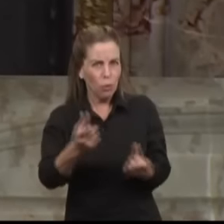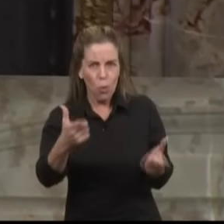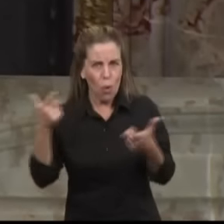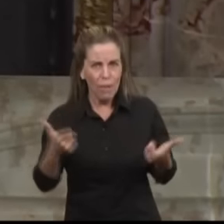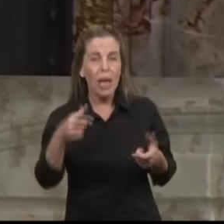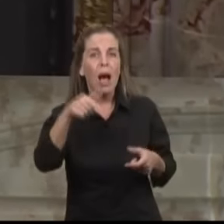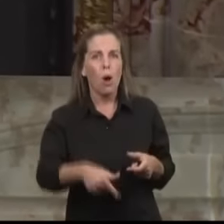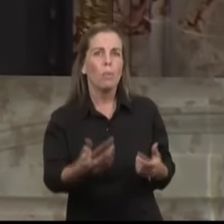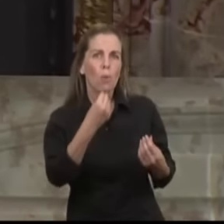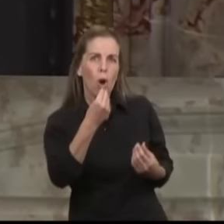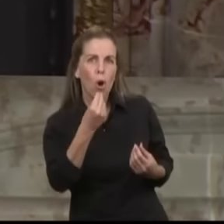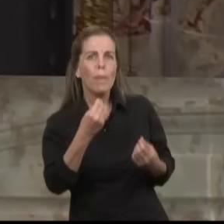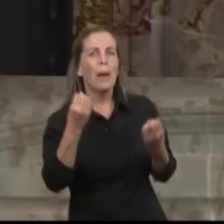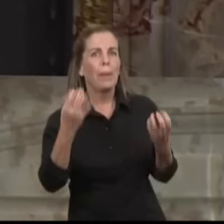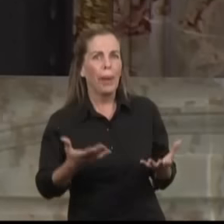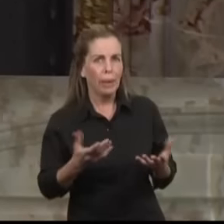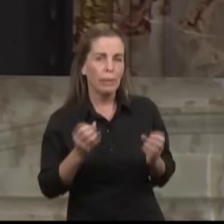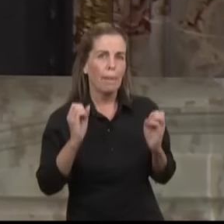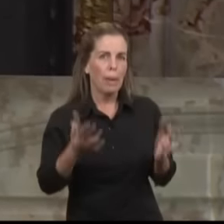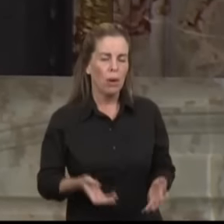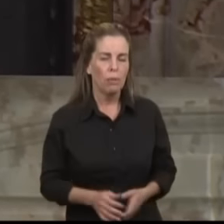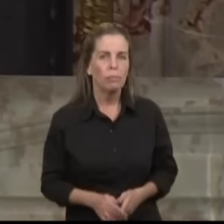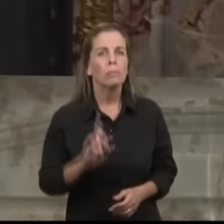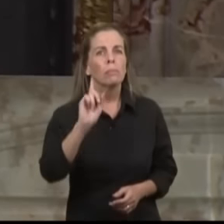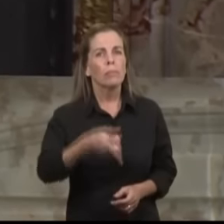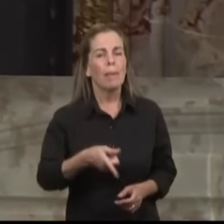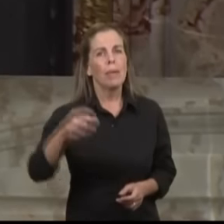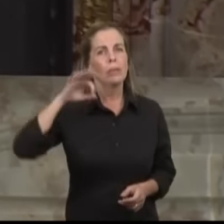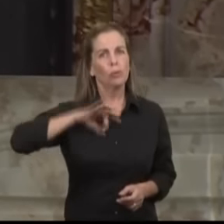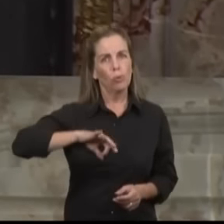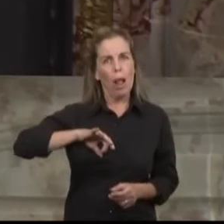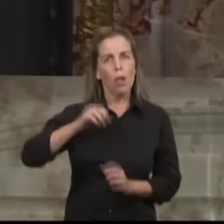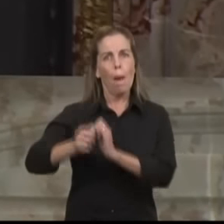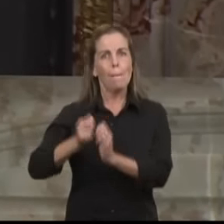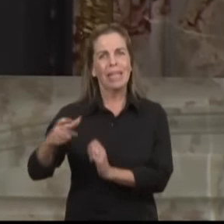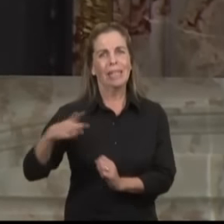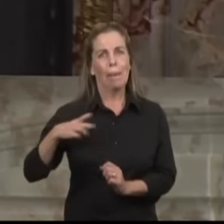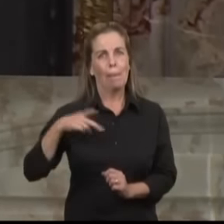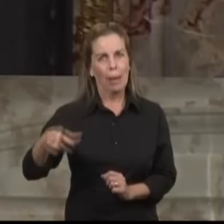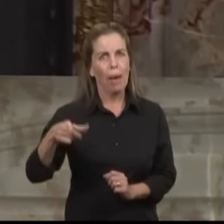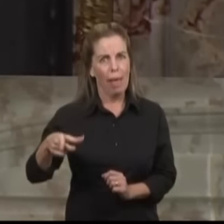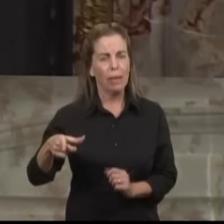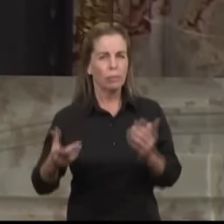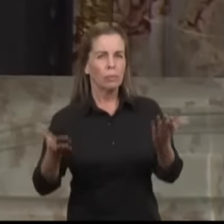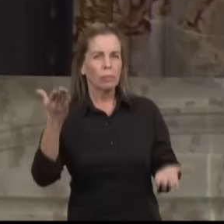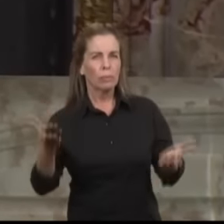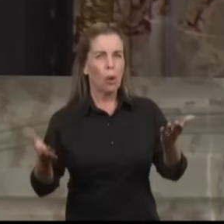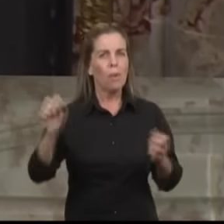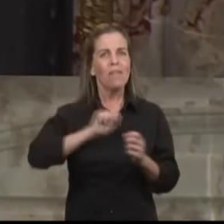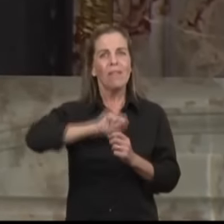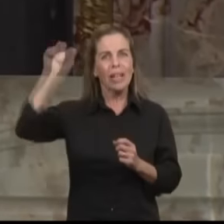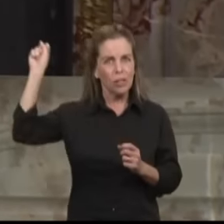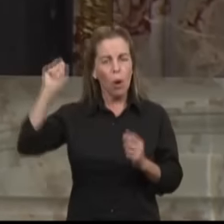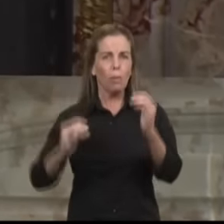comen. Y además, los salarios privados le vienen ganando sistemáticamente la inflación desde el mes de abril del